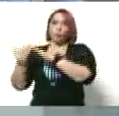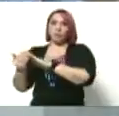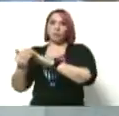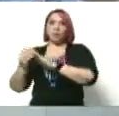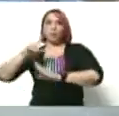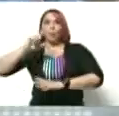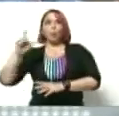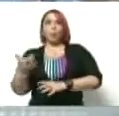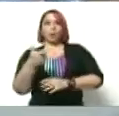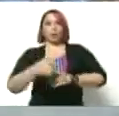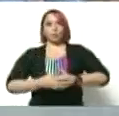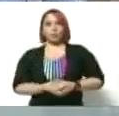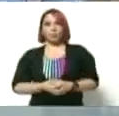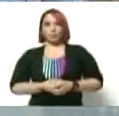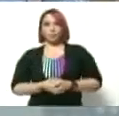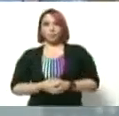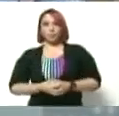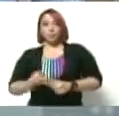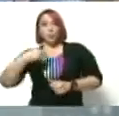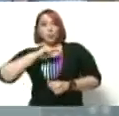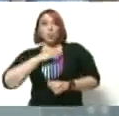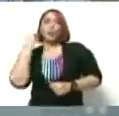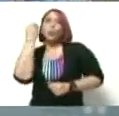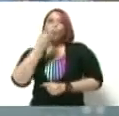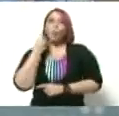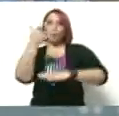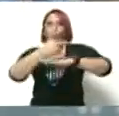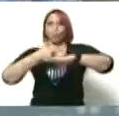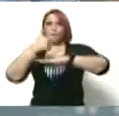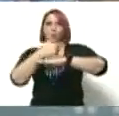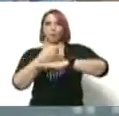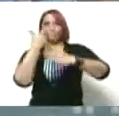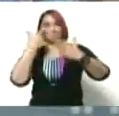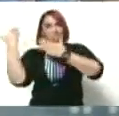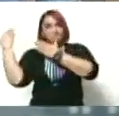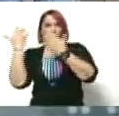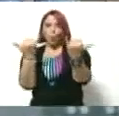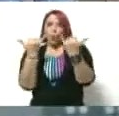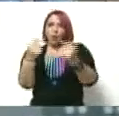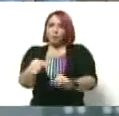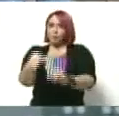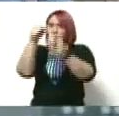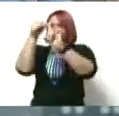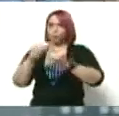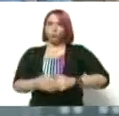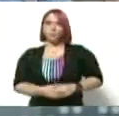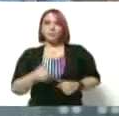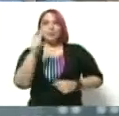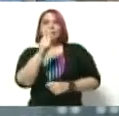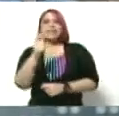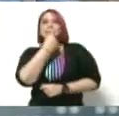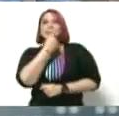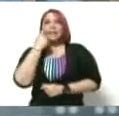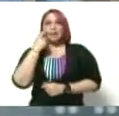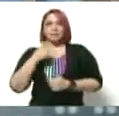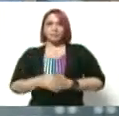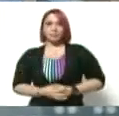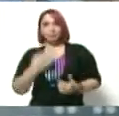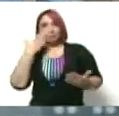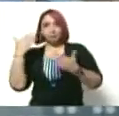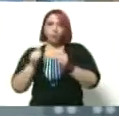ahí está nuestro joven gobernador recién electo alejandro terán bueno